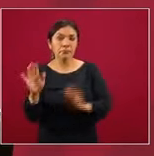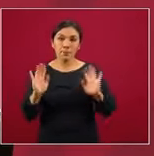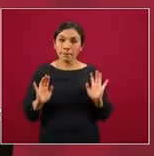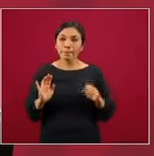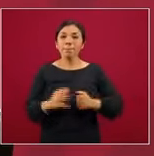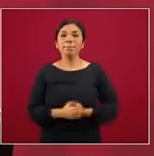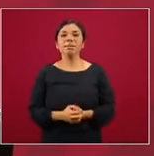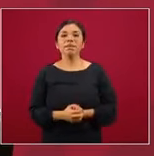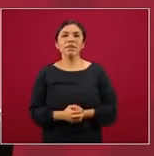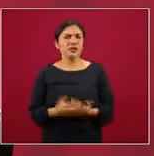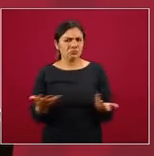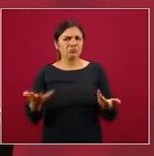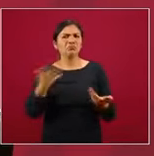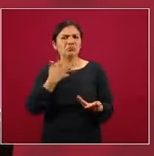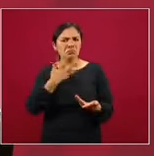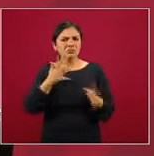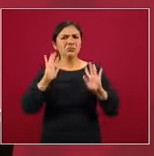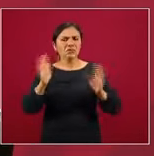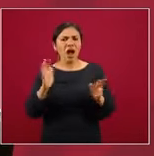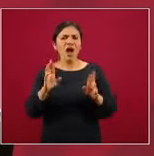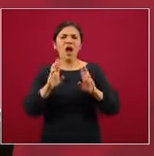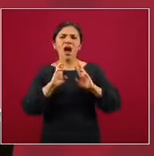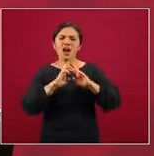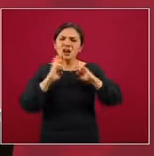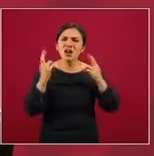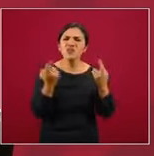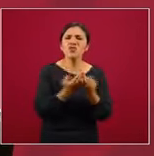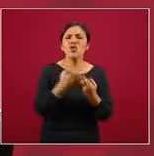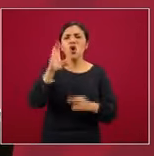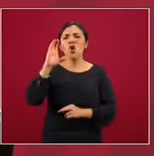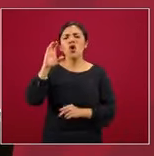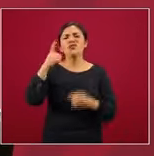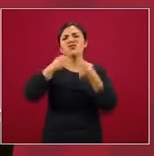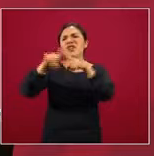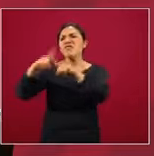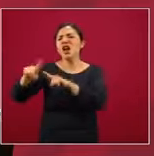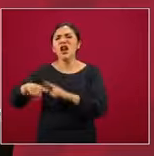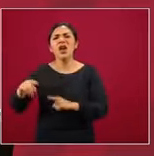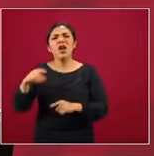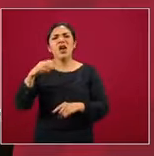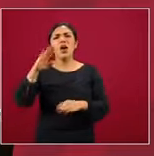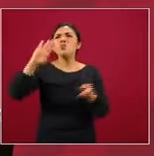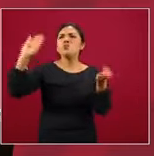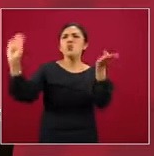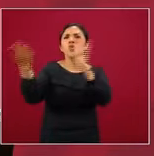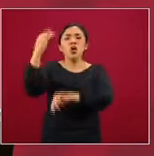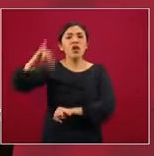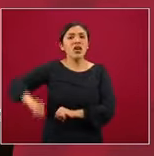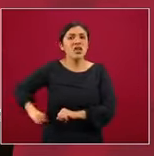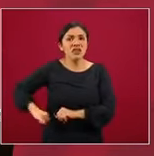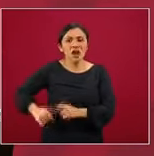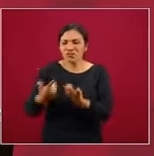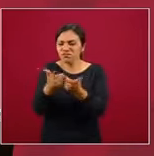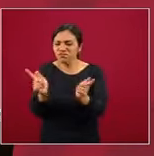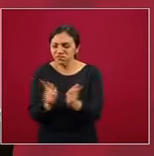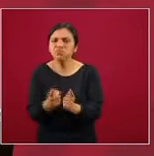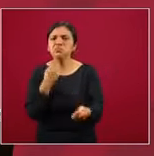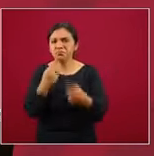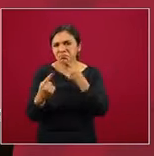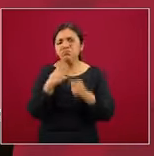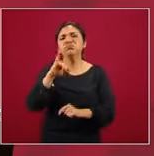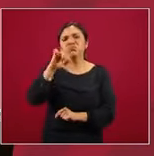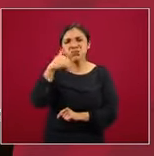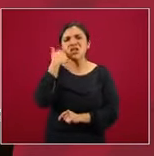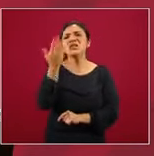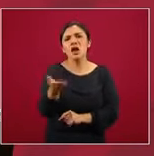Entonces, se han formado distintos consorcios mundiales en donde existe la colaboración